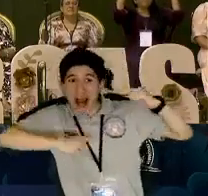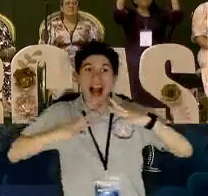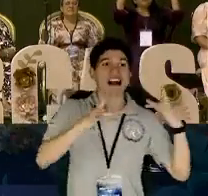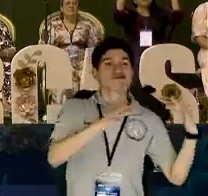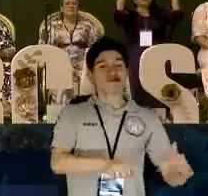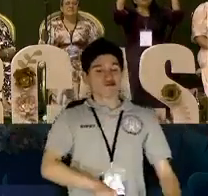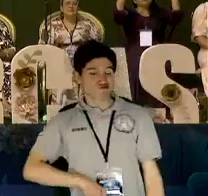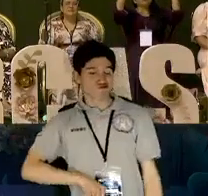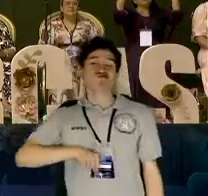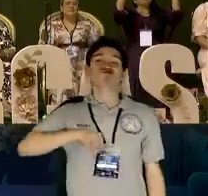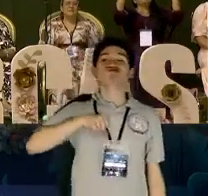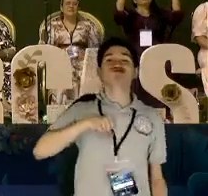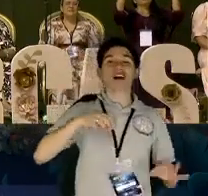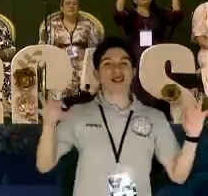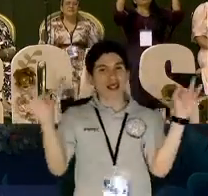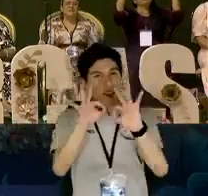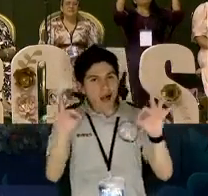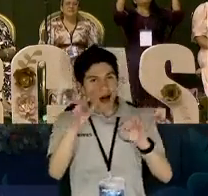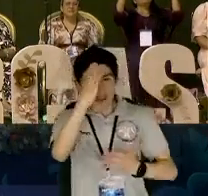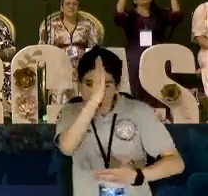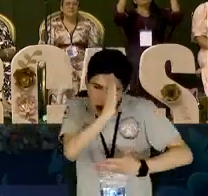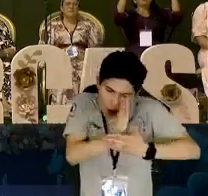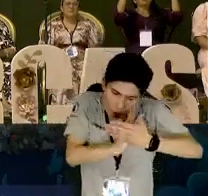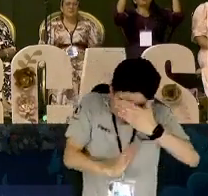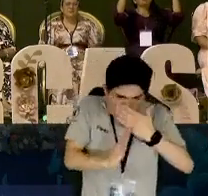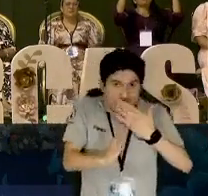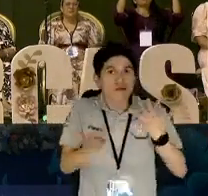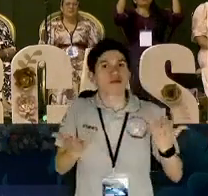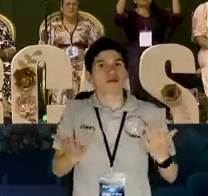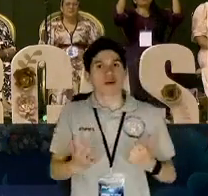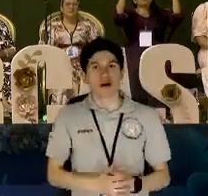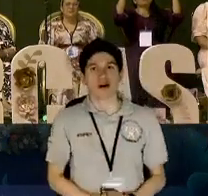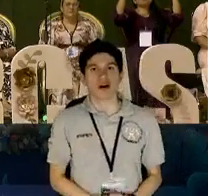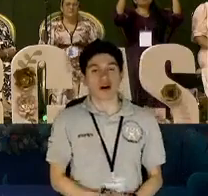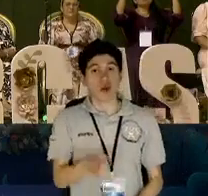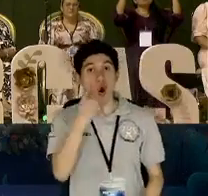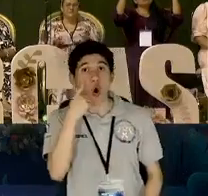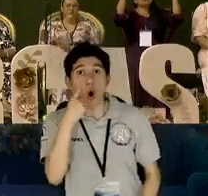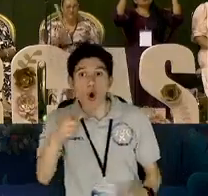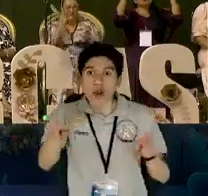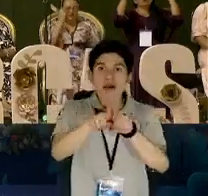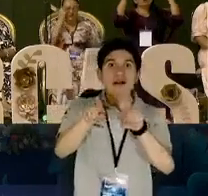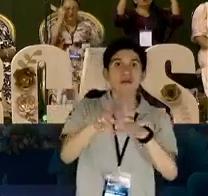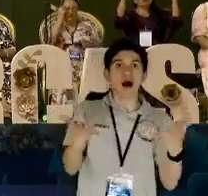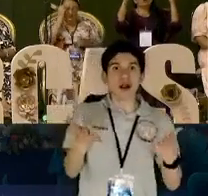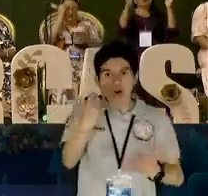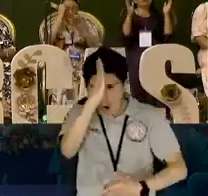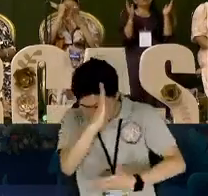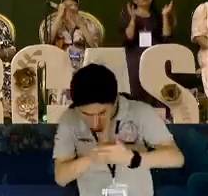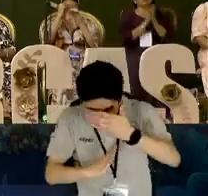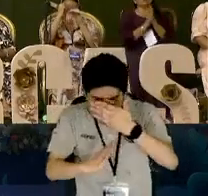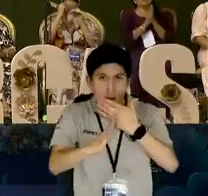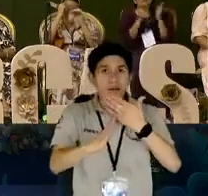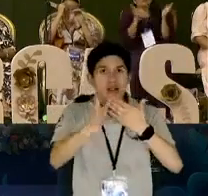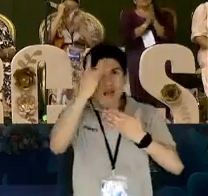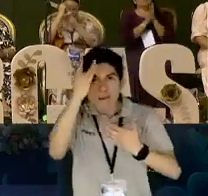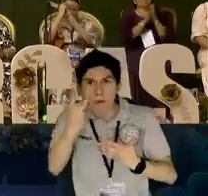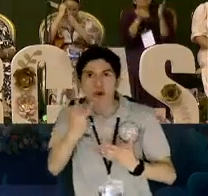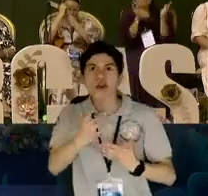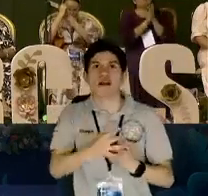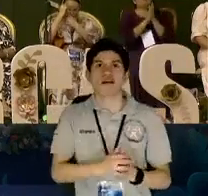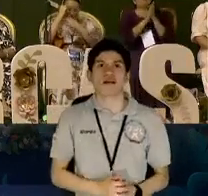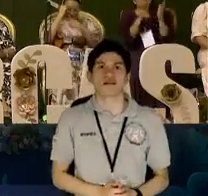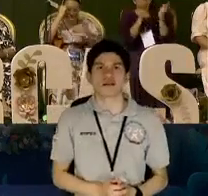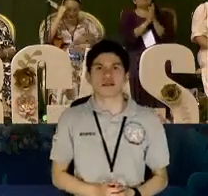con humildad. Oiga, hermano, con humildad, porque si el Señor